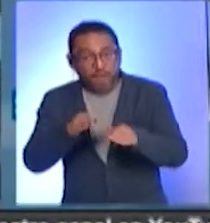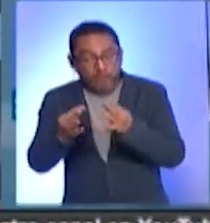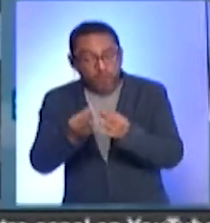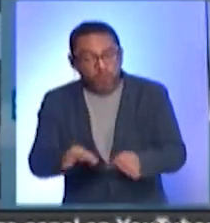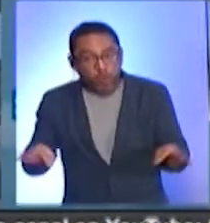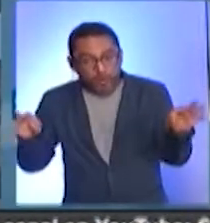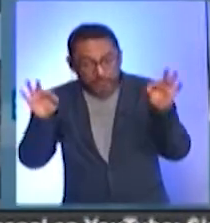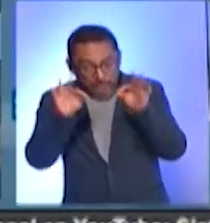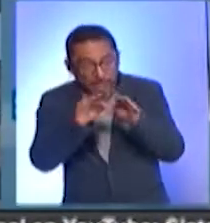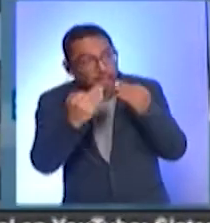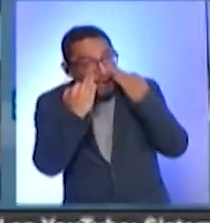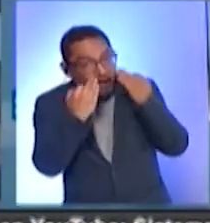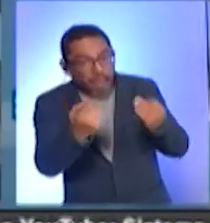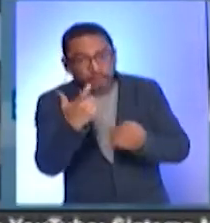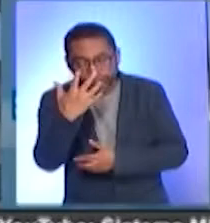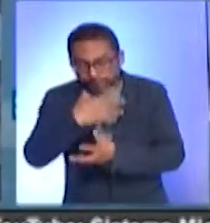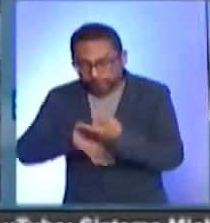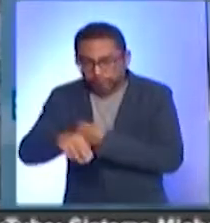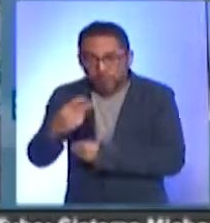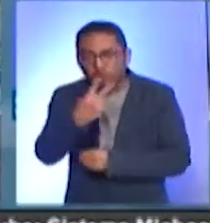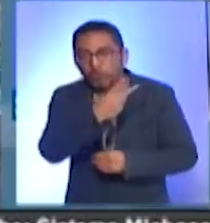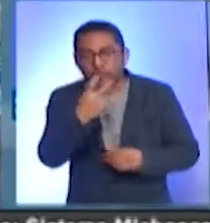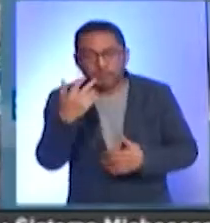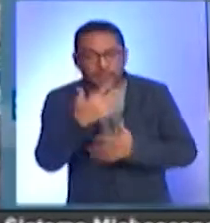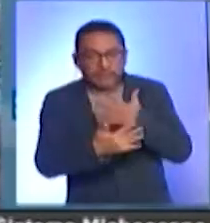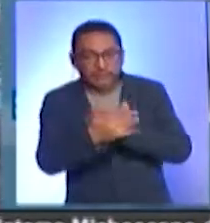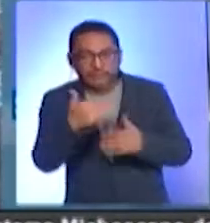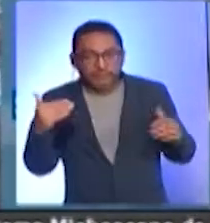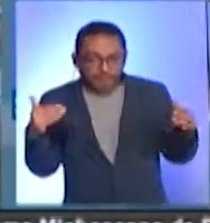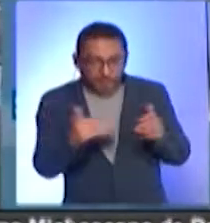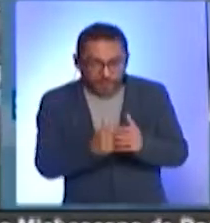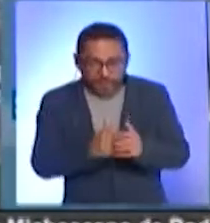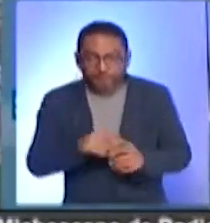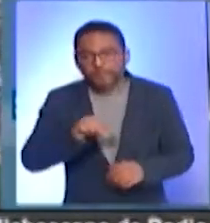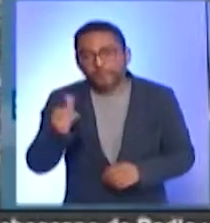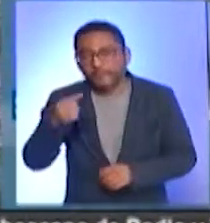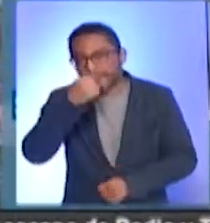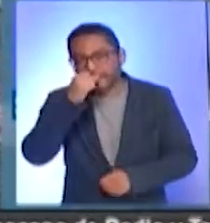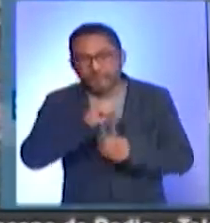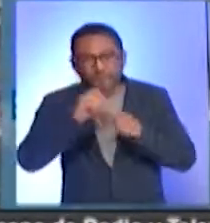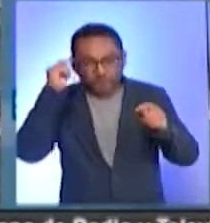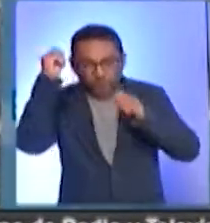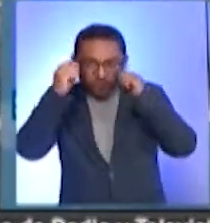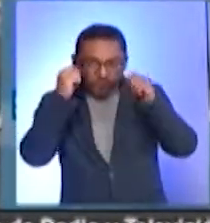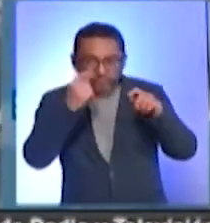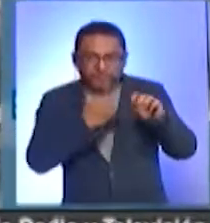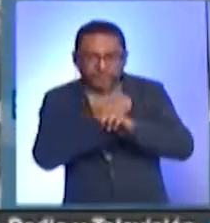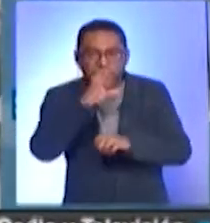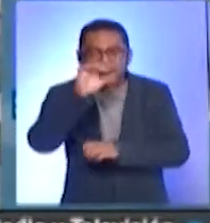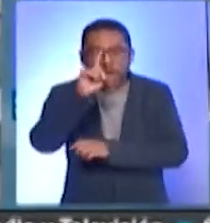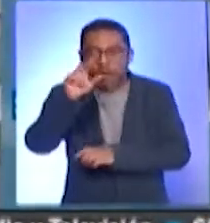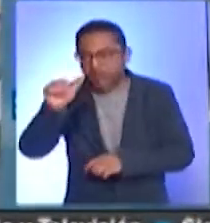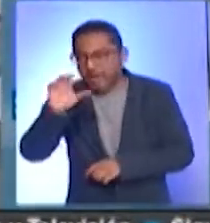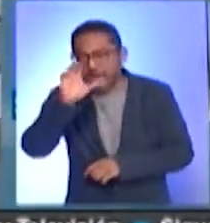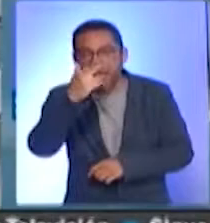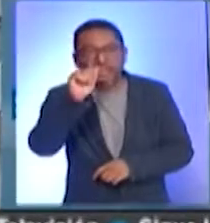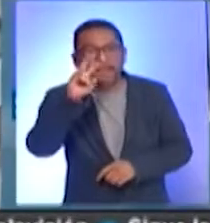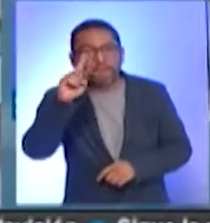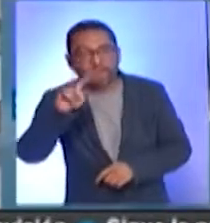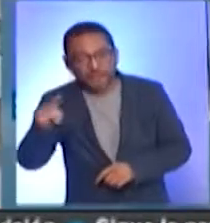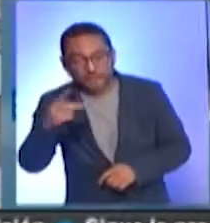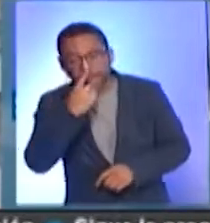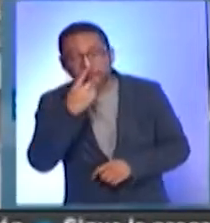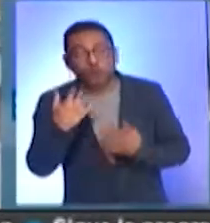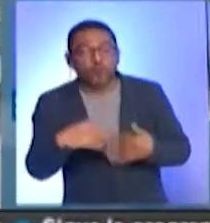de 215 mil pesos aportados por su parte la secretaria de turismo el estado claudia chávez lópez destacó el valor